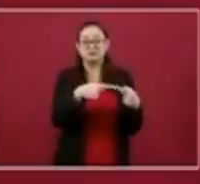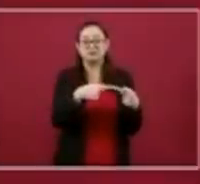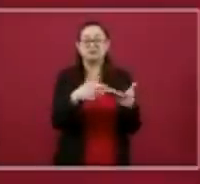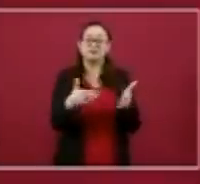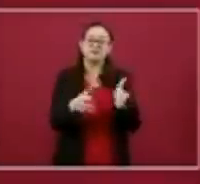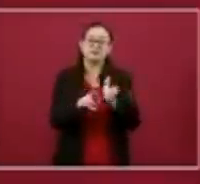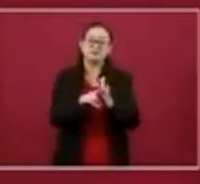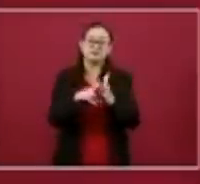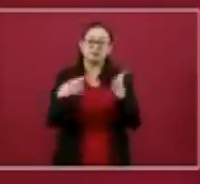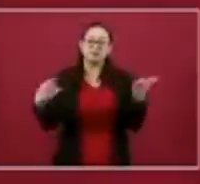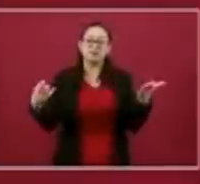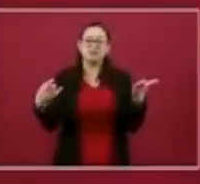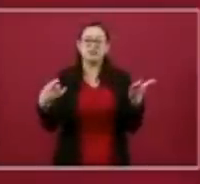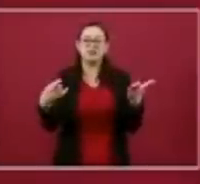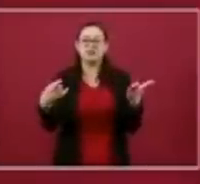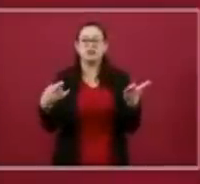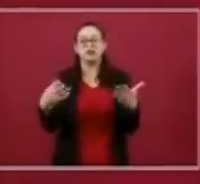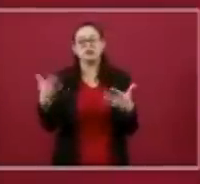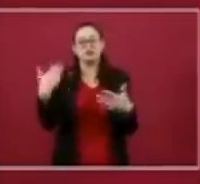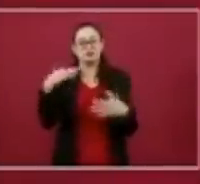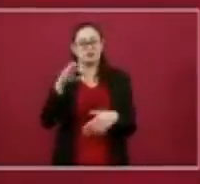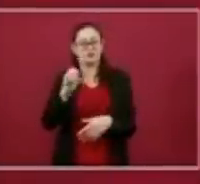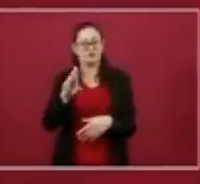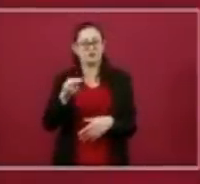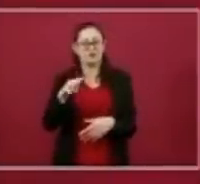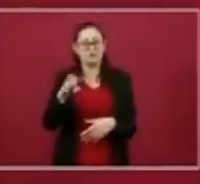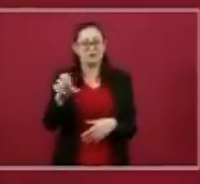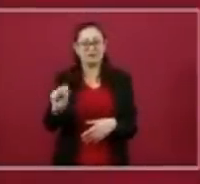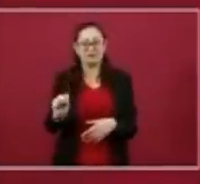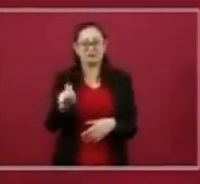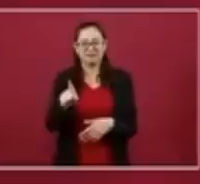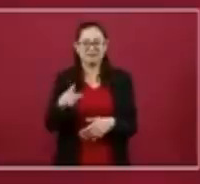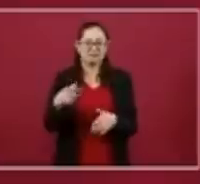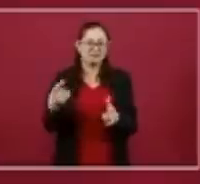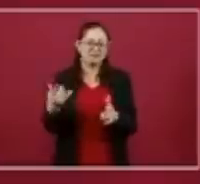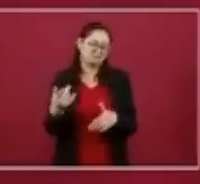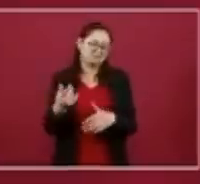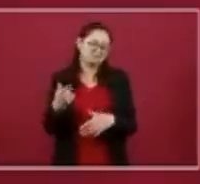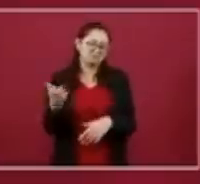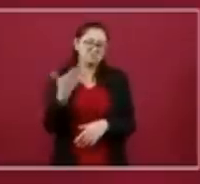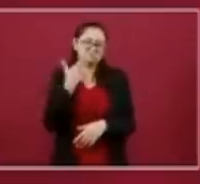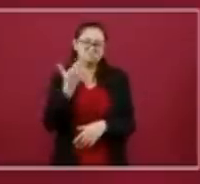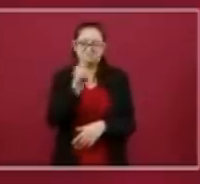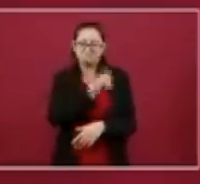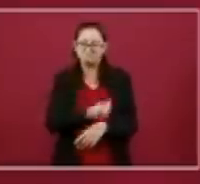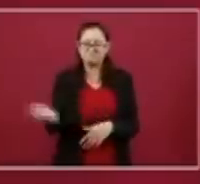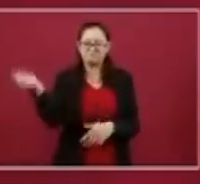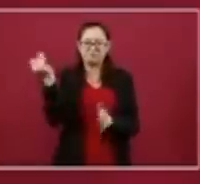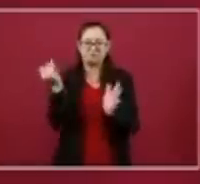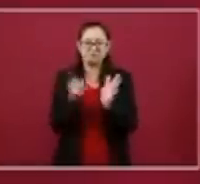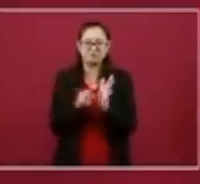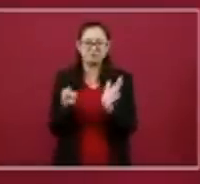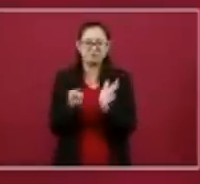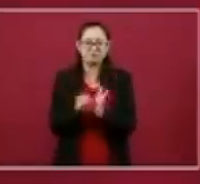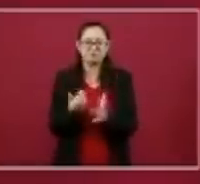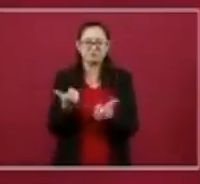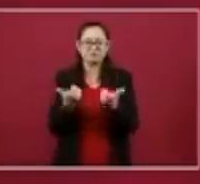revista Forbes, especializada en finanzas, solo